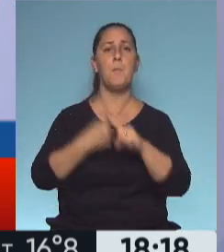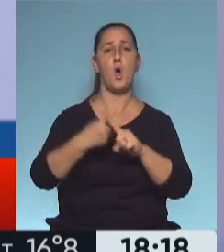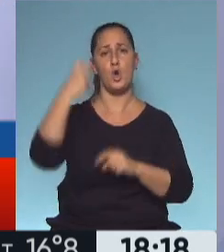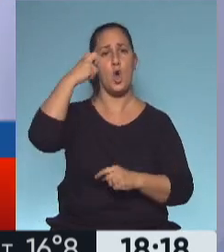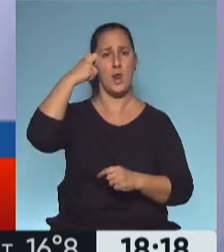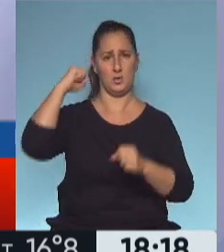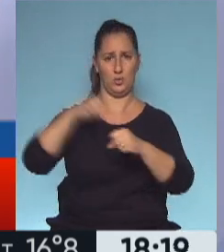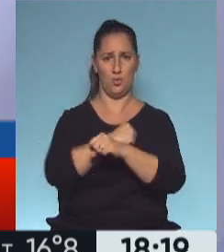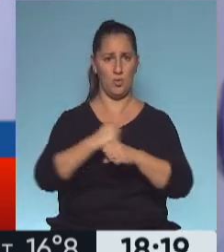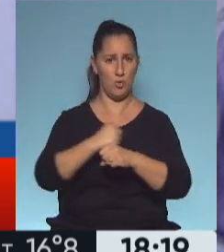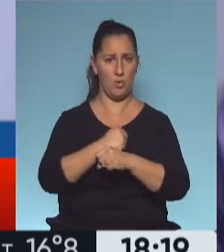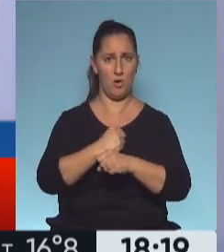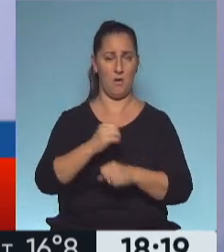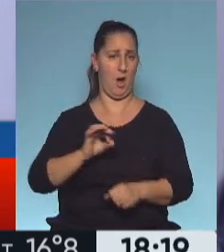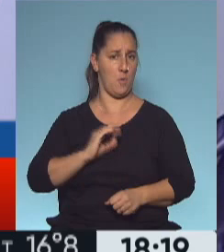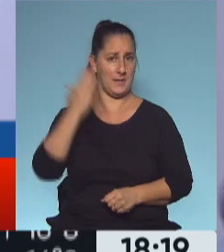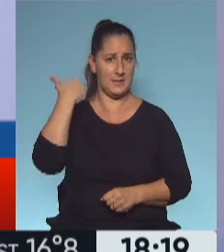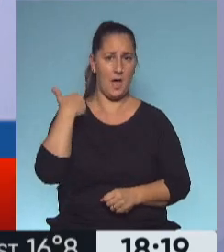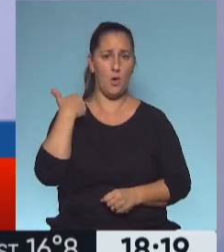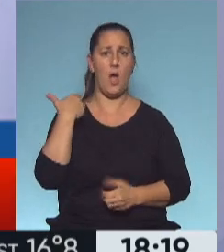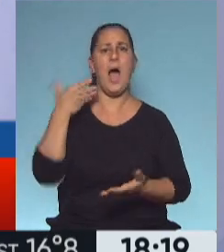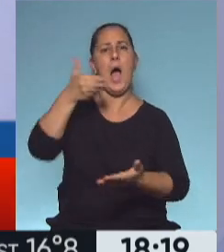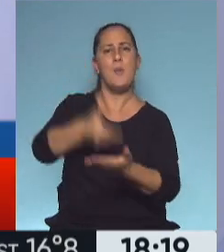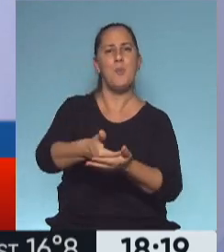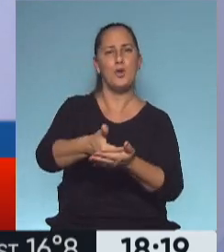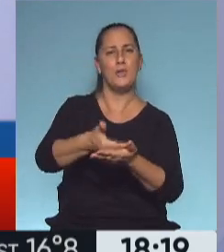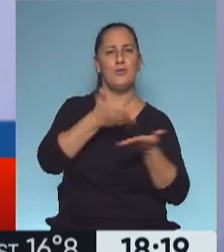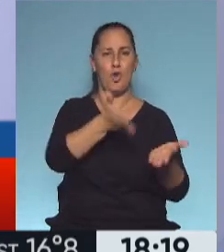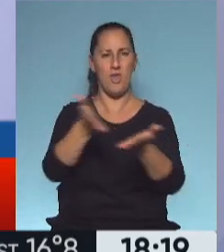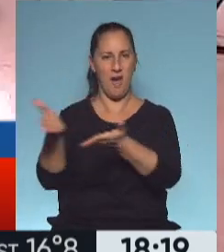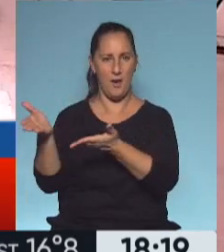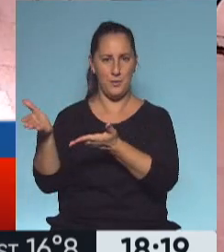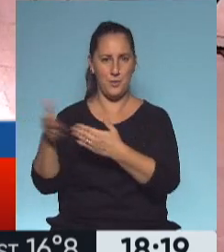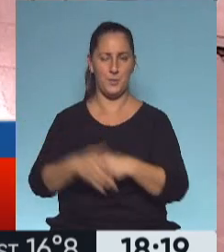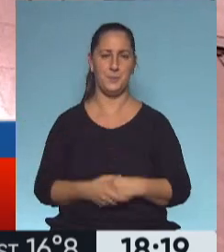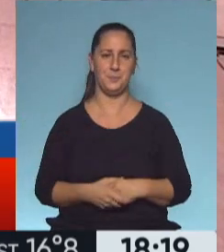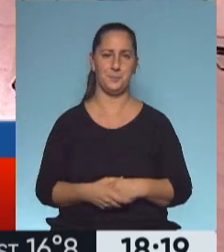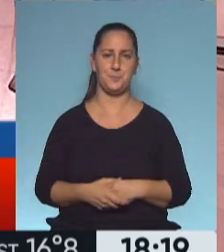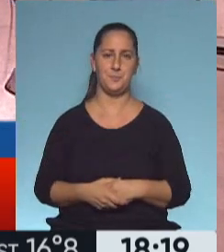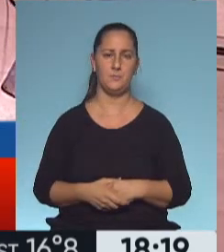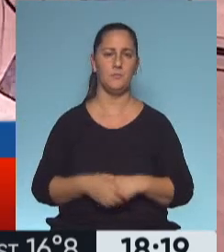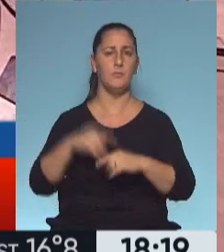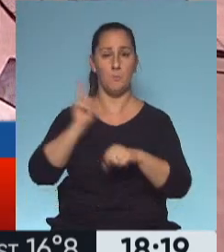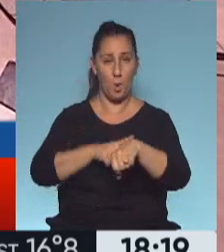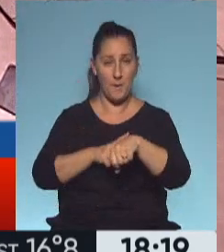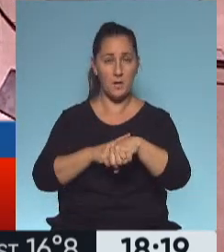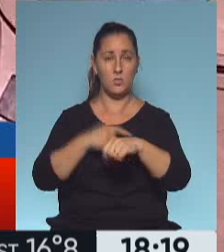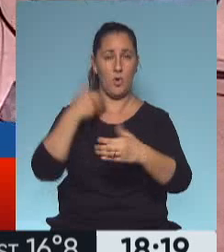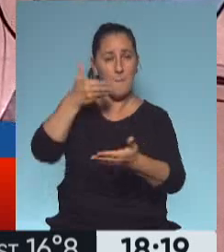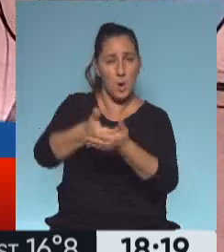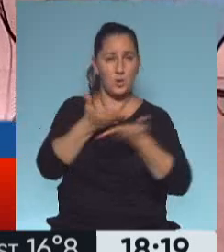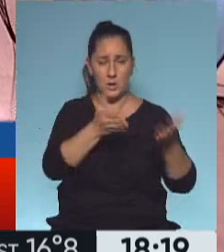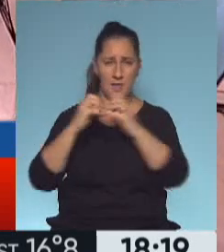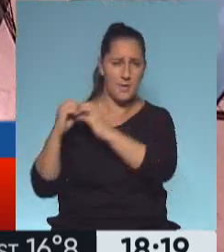de la Nación el pasado año, fue el aporte solidario. Hubo mucho debate acerca del aporte